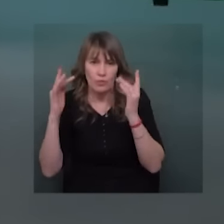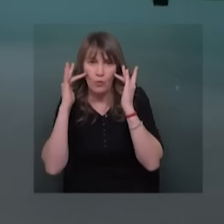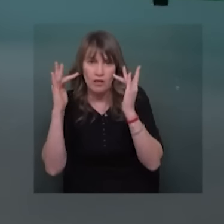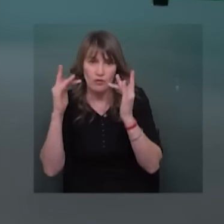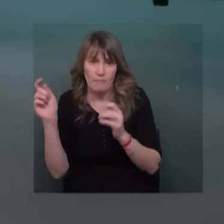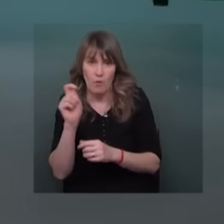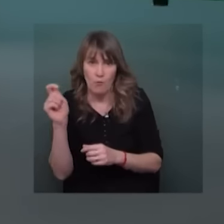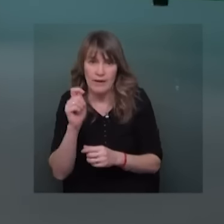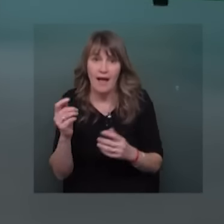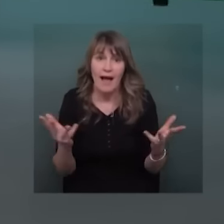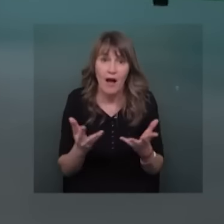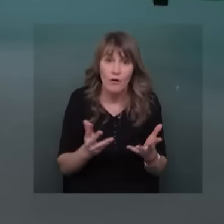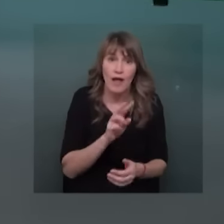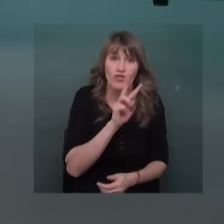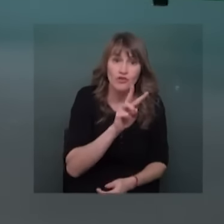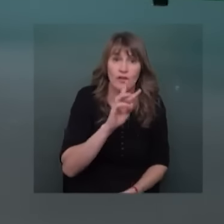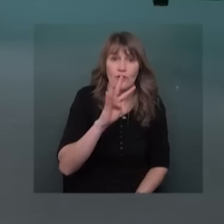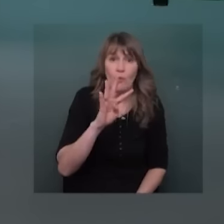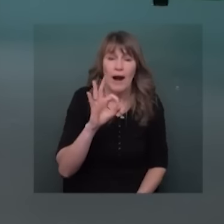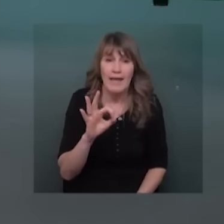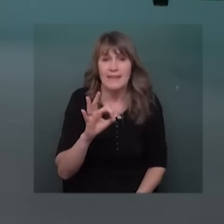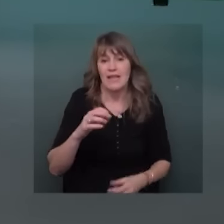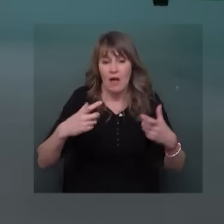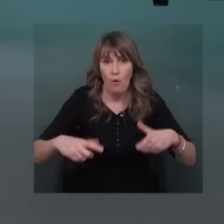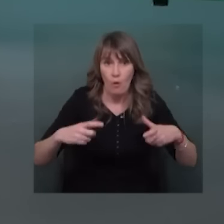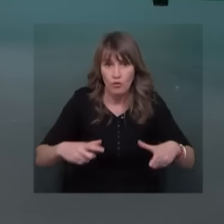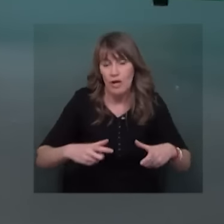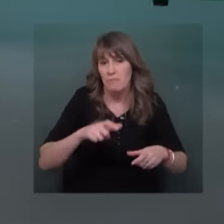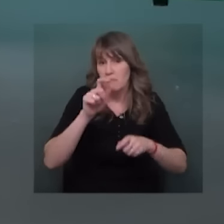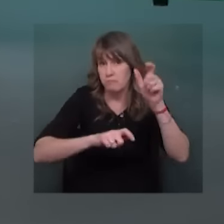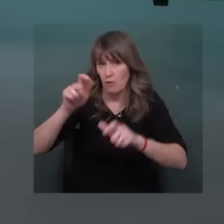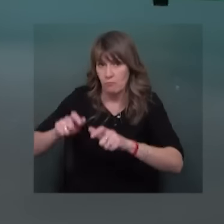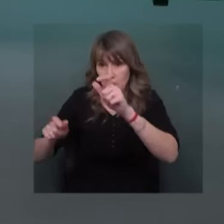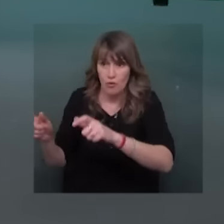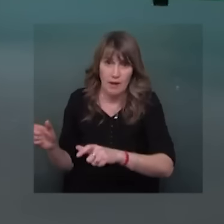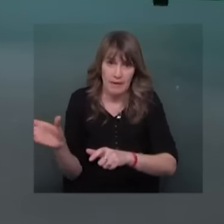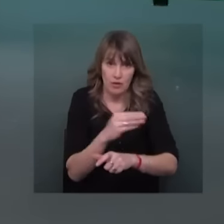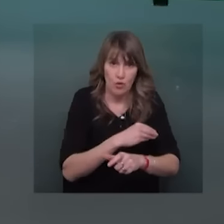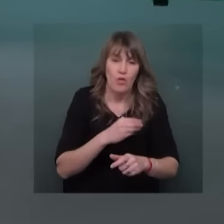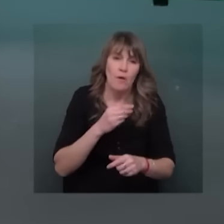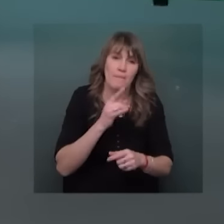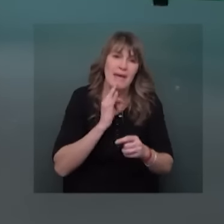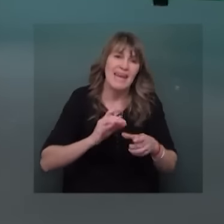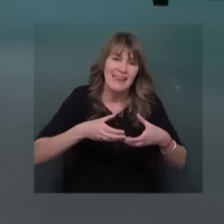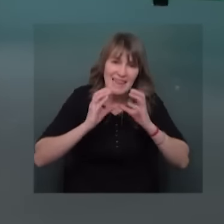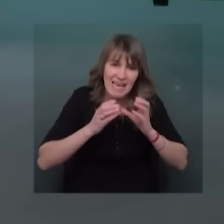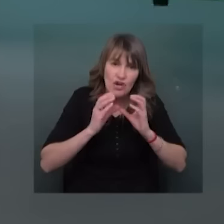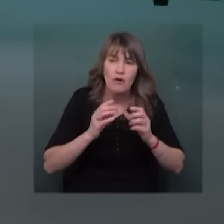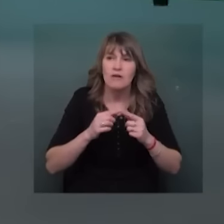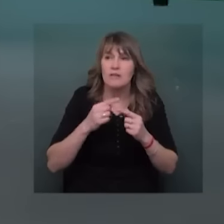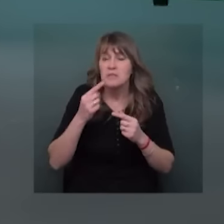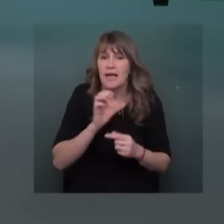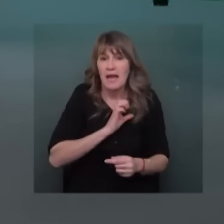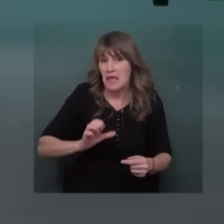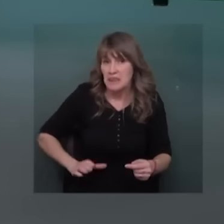Montevideo hay 240 ollas populares y merenderos que a criterio están digamos trabajando en un espacio vacío dejado por el estado